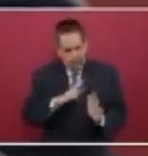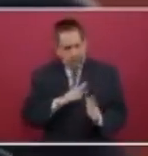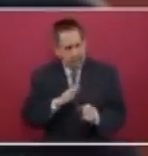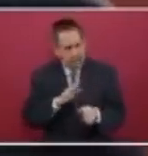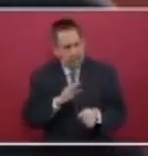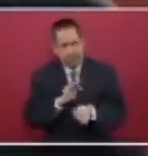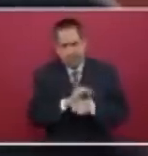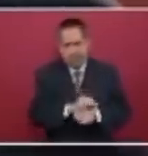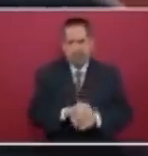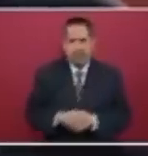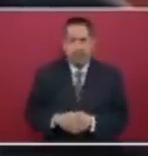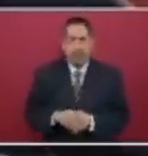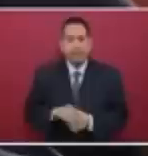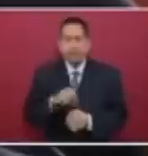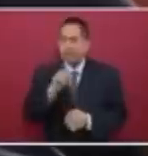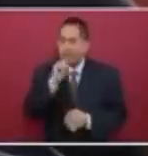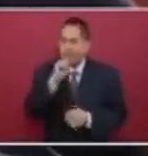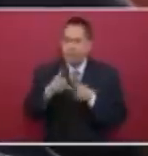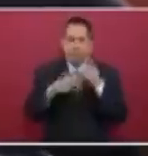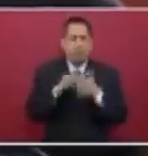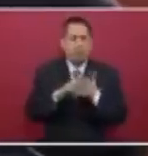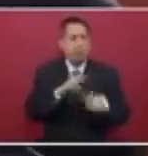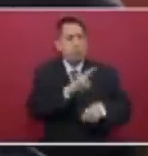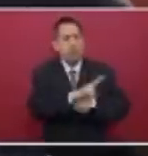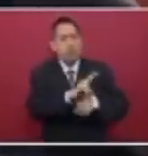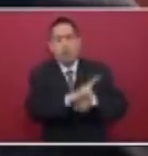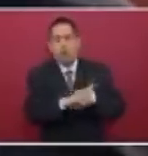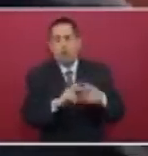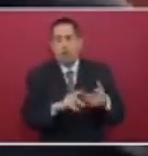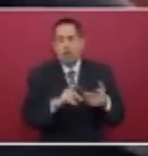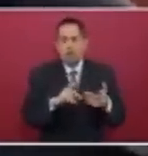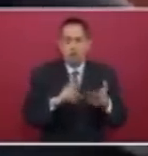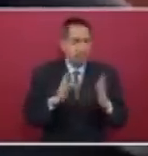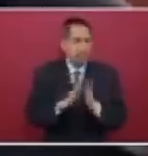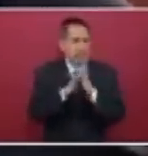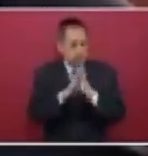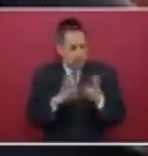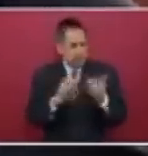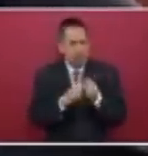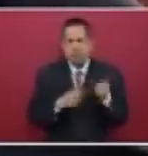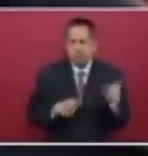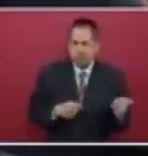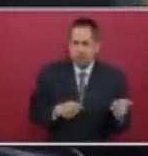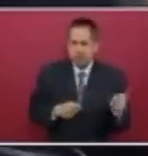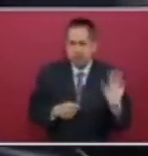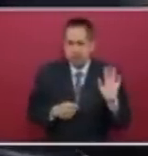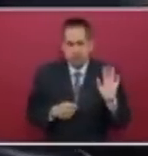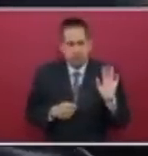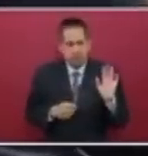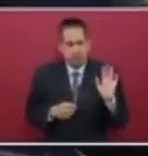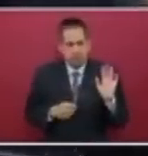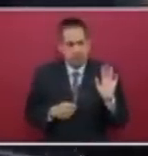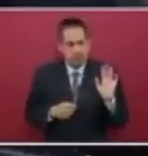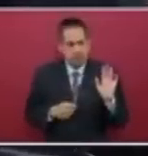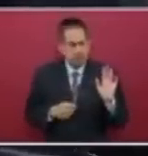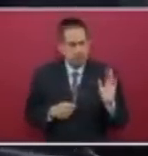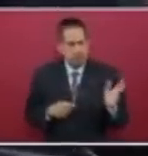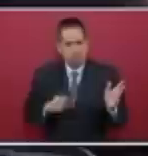cuando hablo de venezuela de que estamos participando en esto y estoy